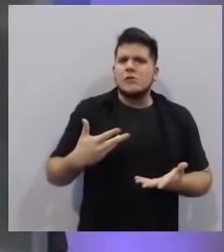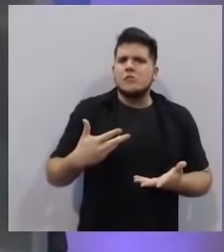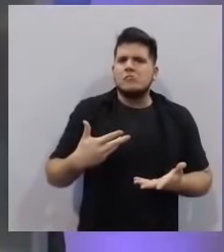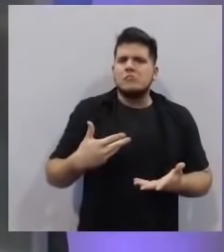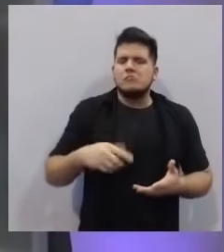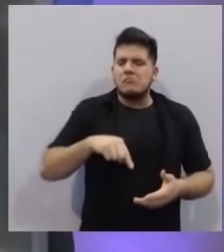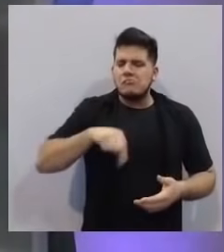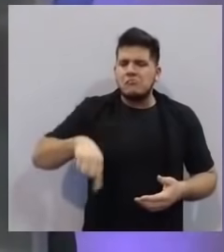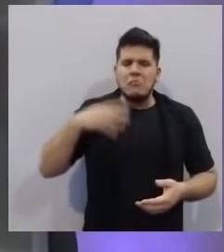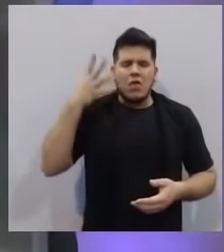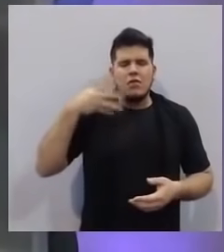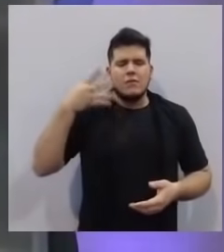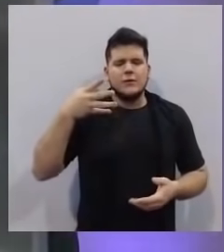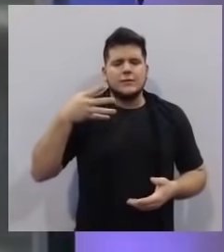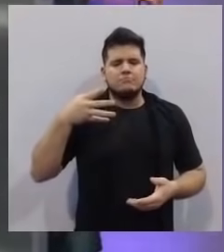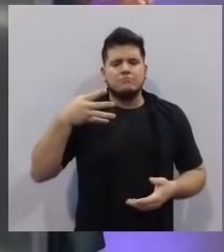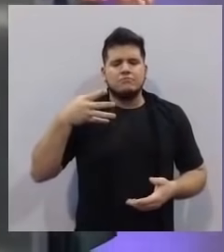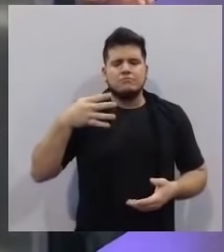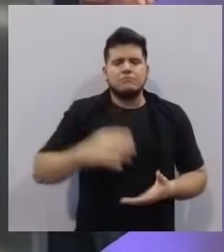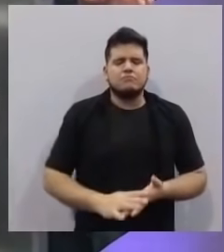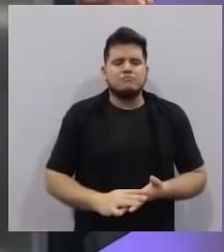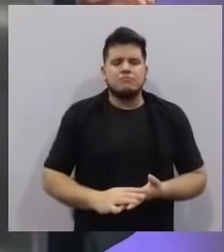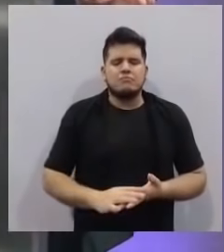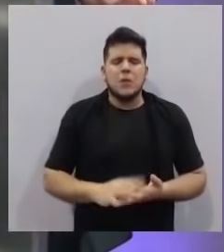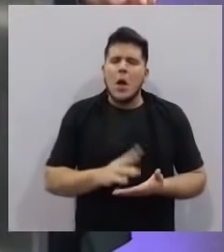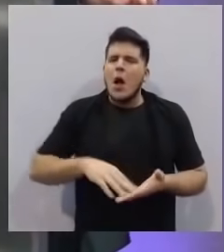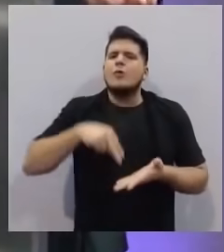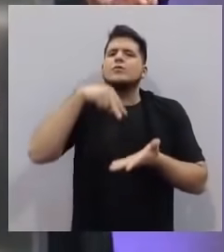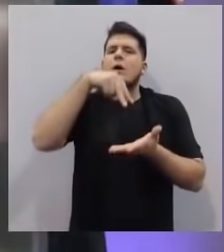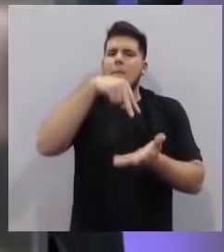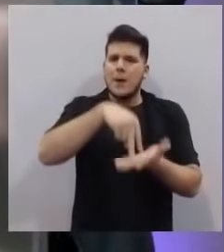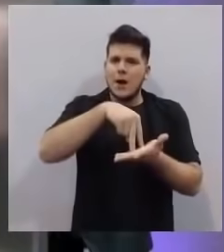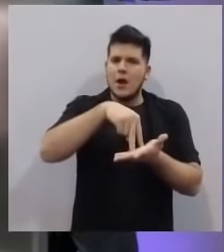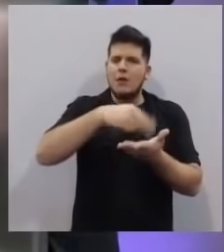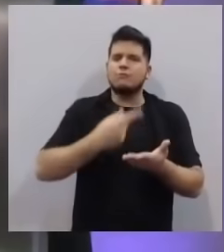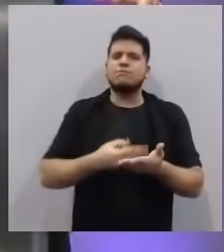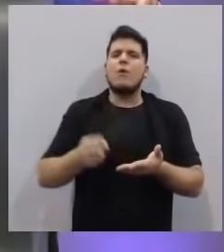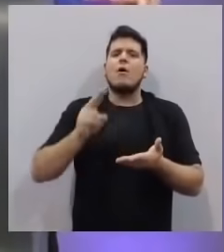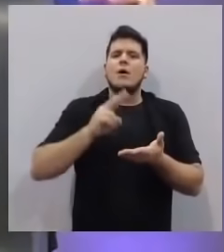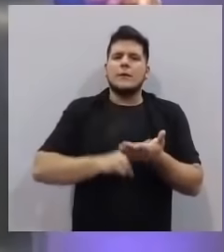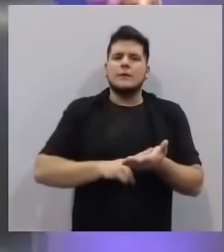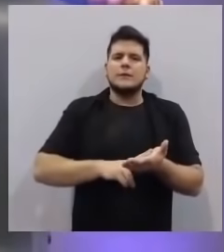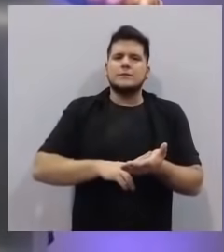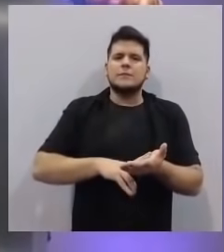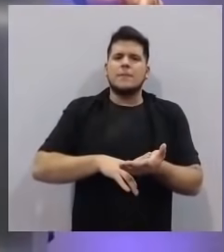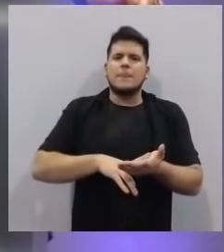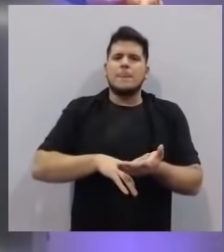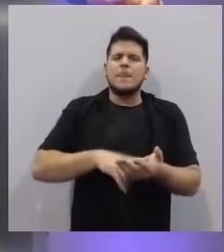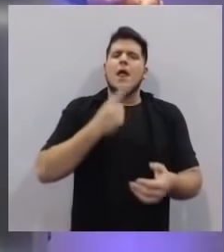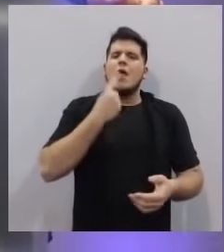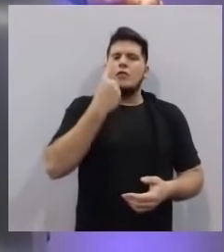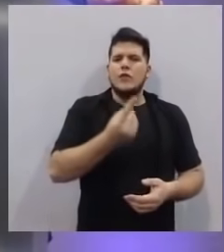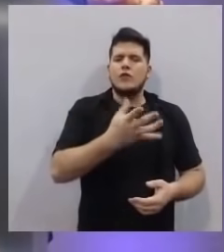del enemigo hacen de creer hacerle ver algo que no está en el